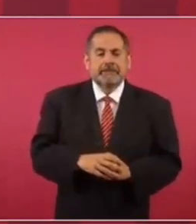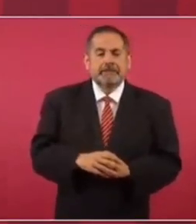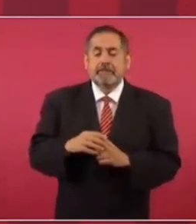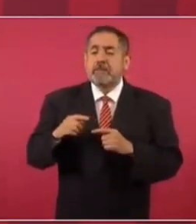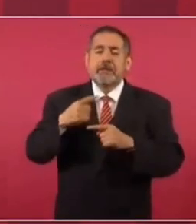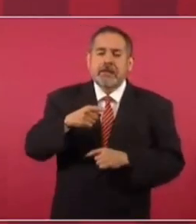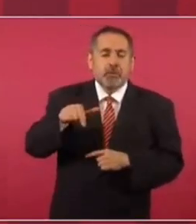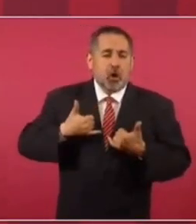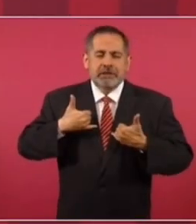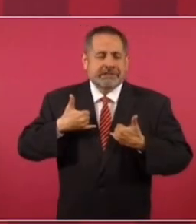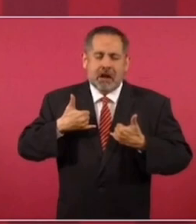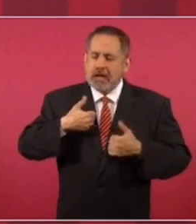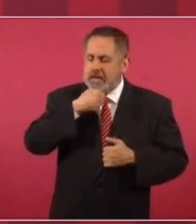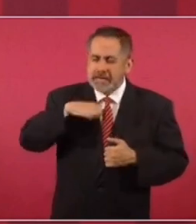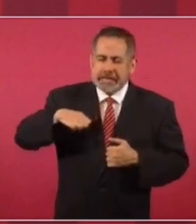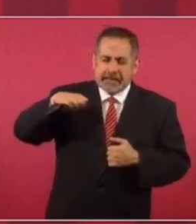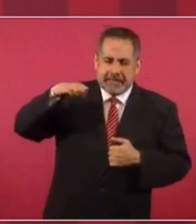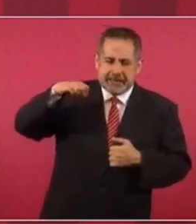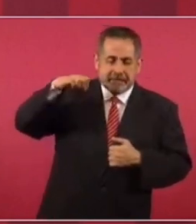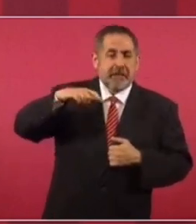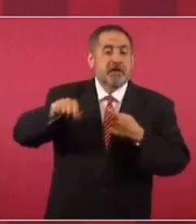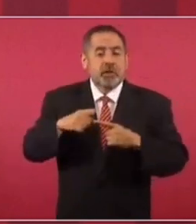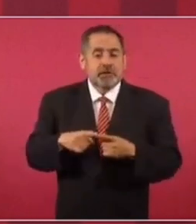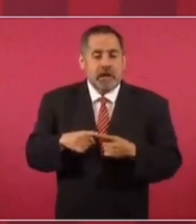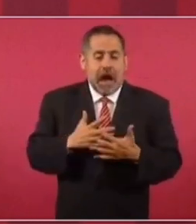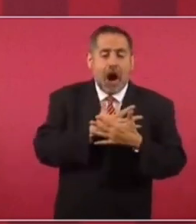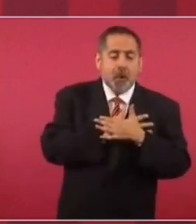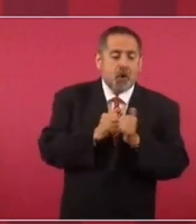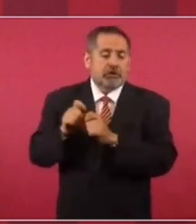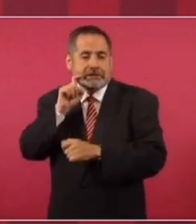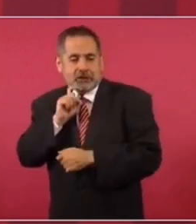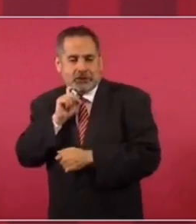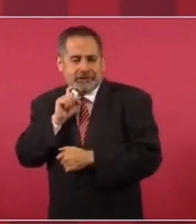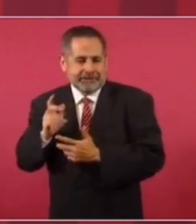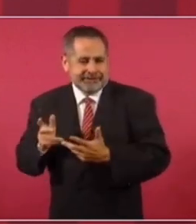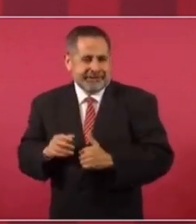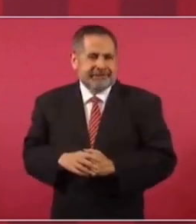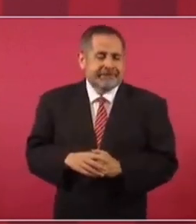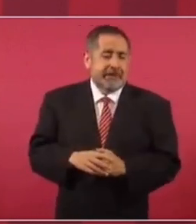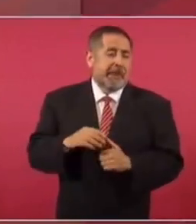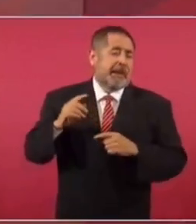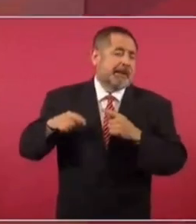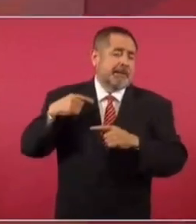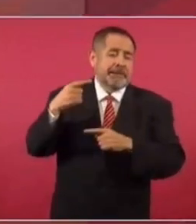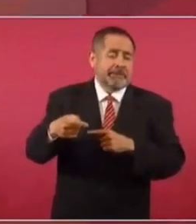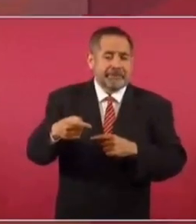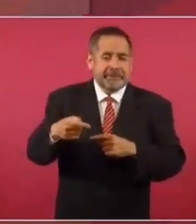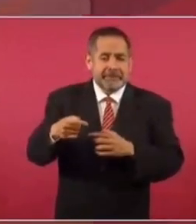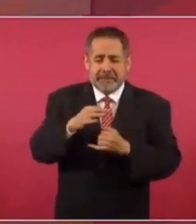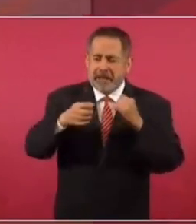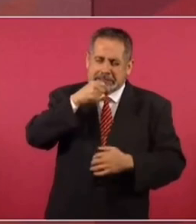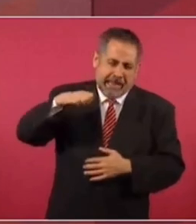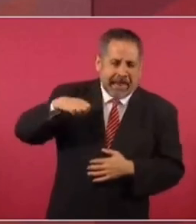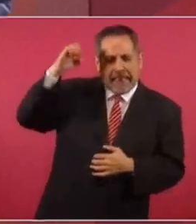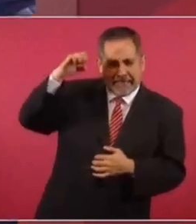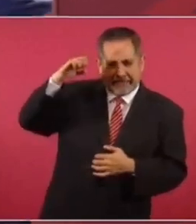uno ya no está tan joven, hace uno amor con sexo. Y ya cuando está uno